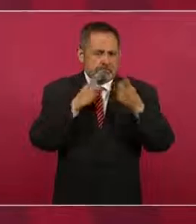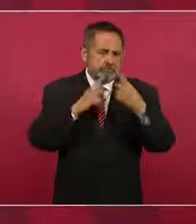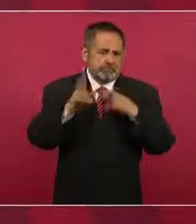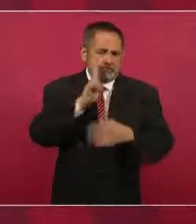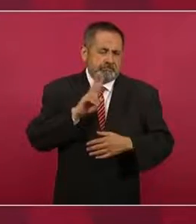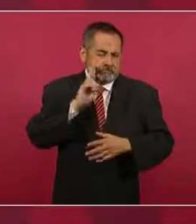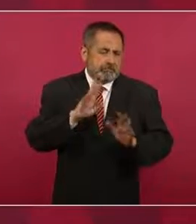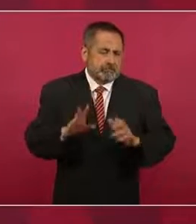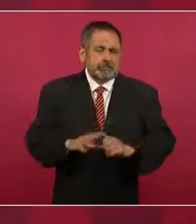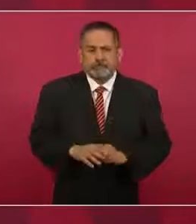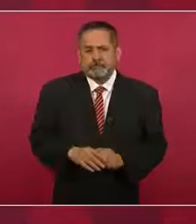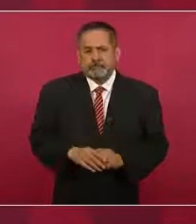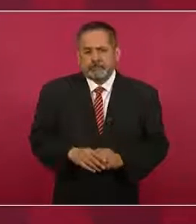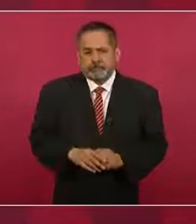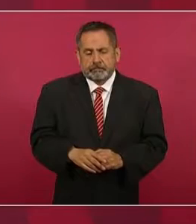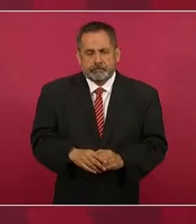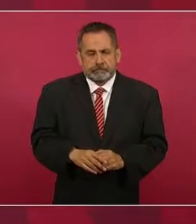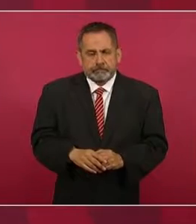Tienen que